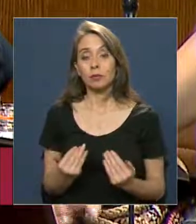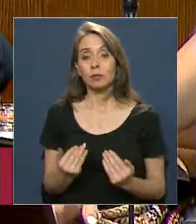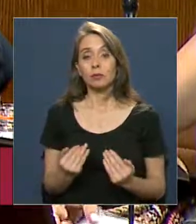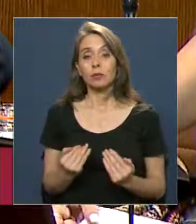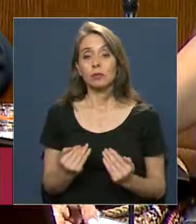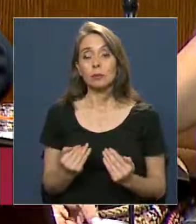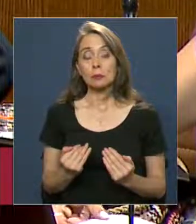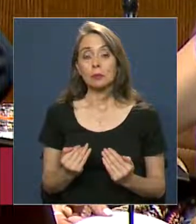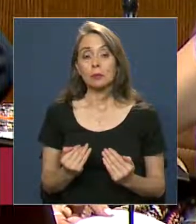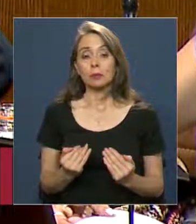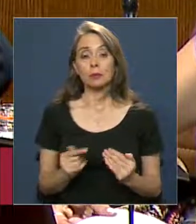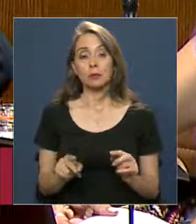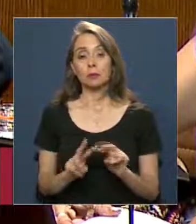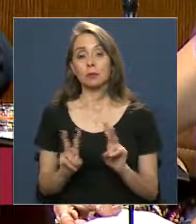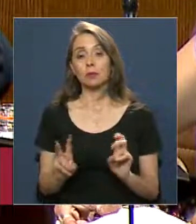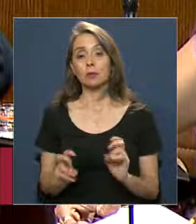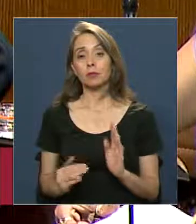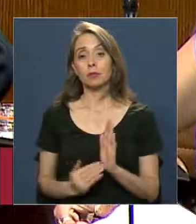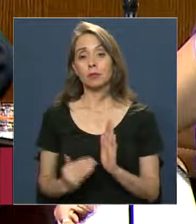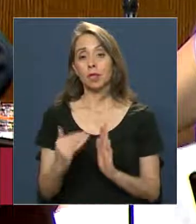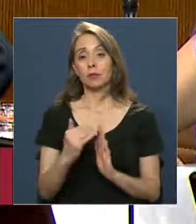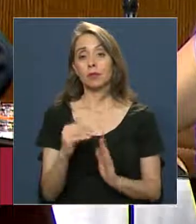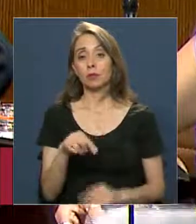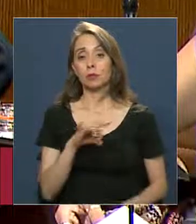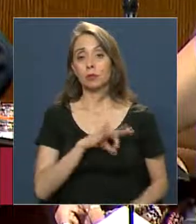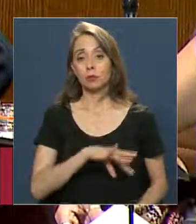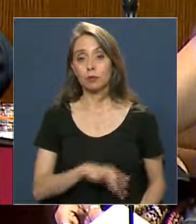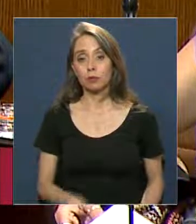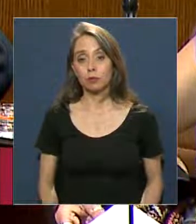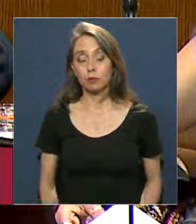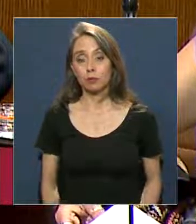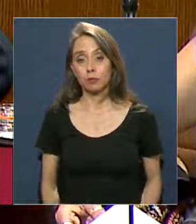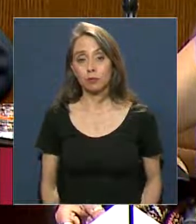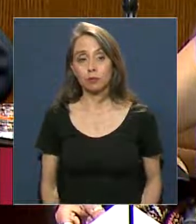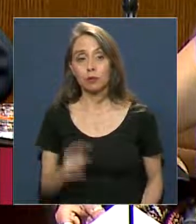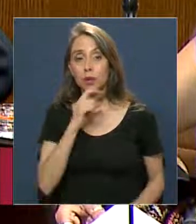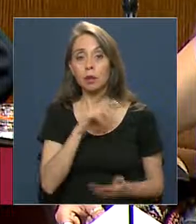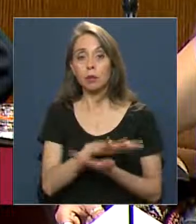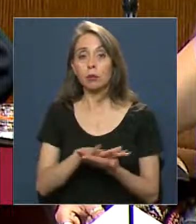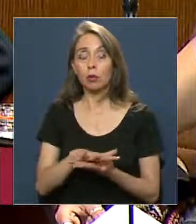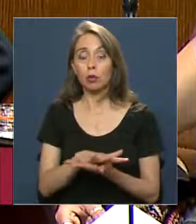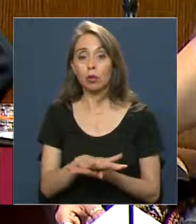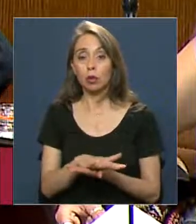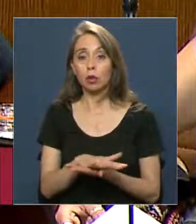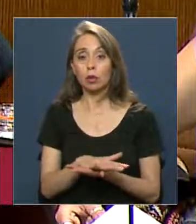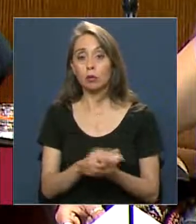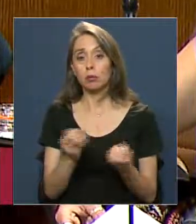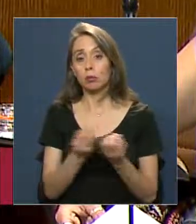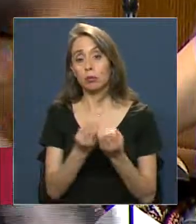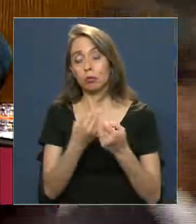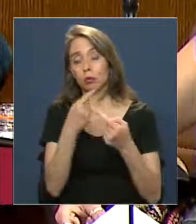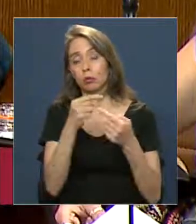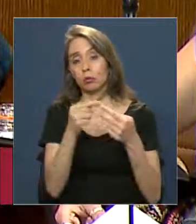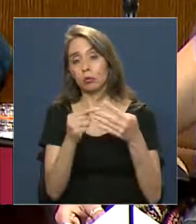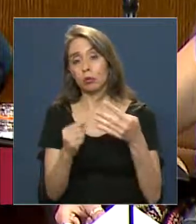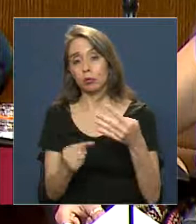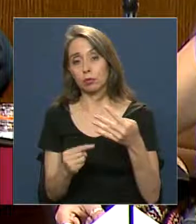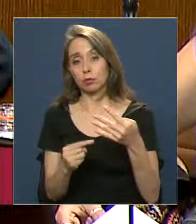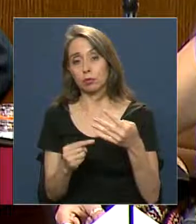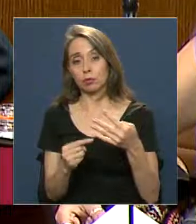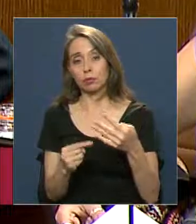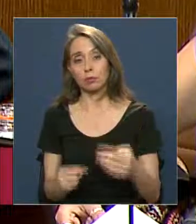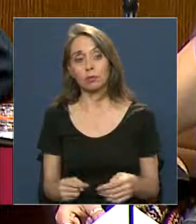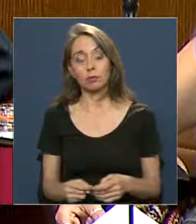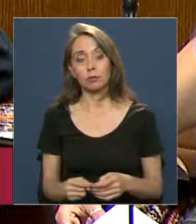avancemos en esta materia en Chile. Ejemplos hemos tenido múltiples